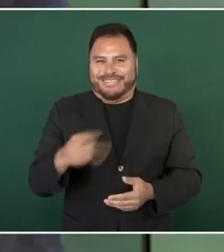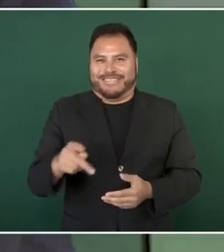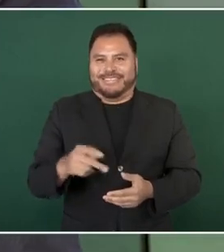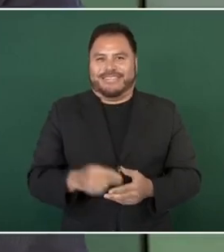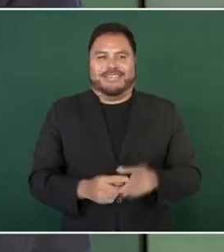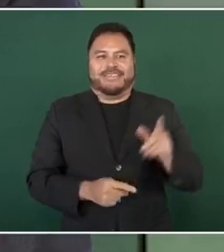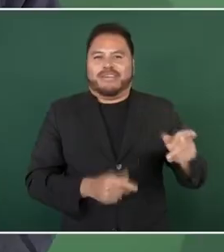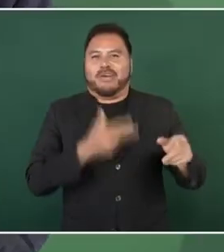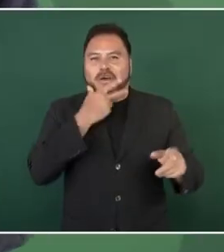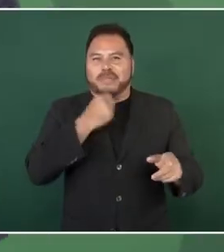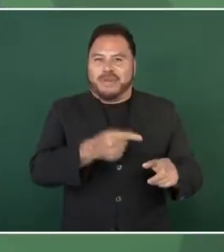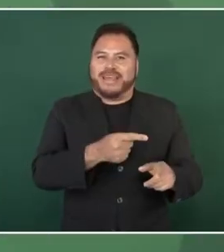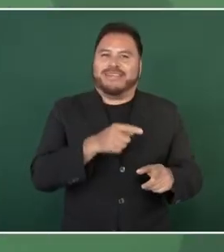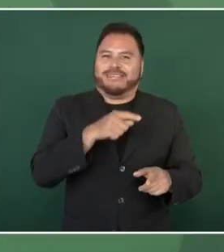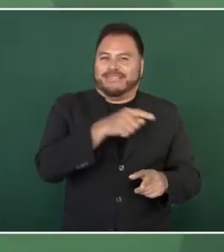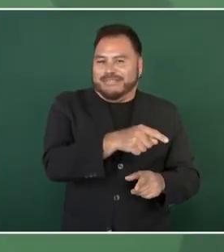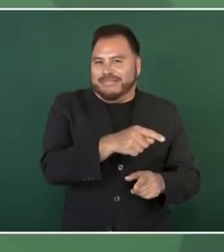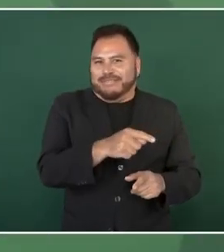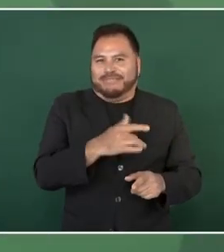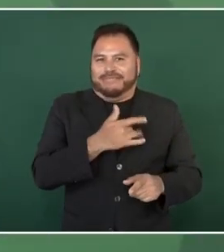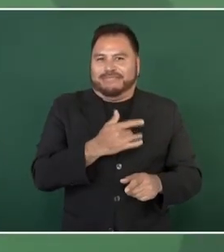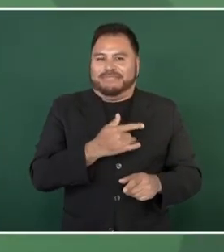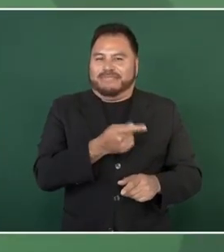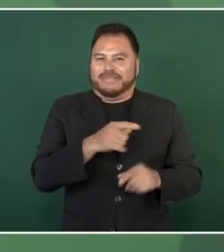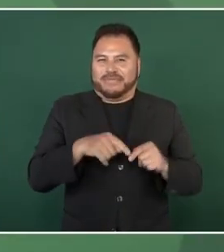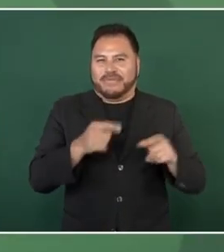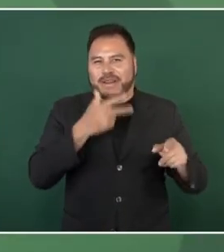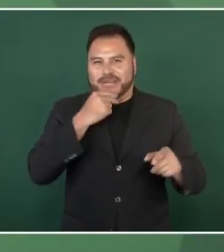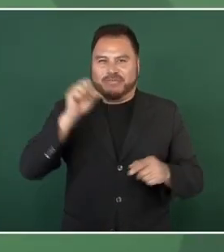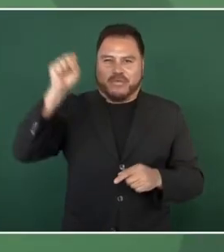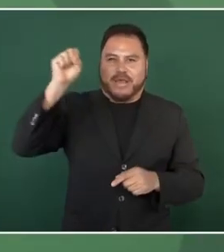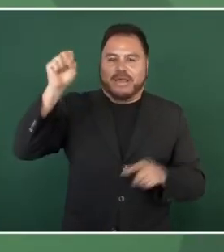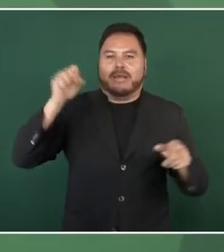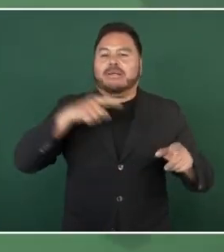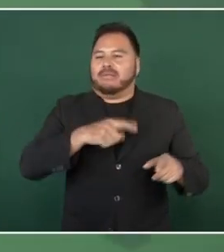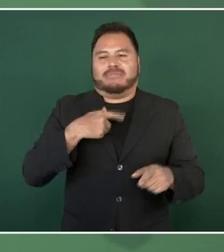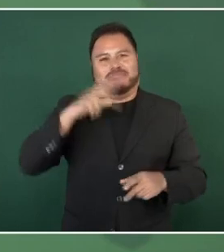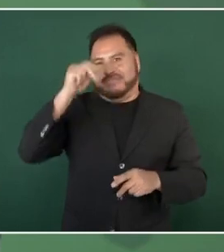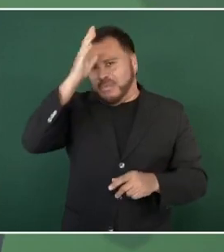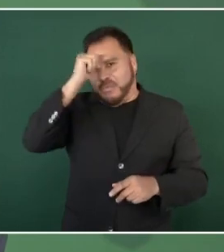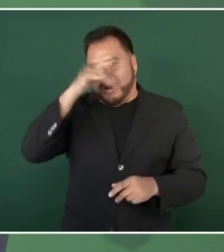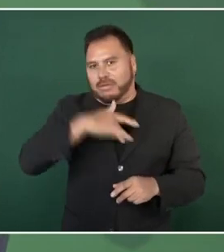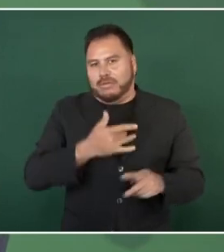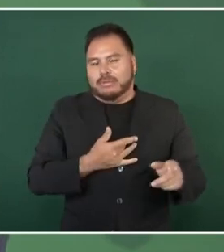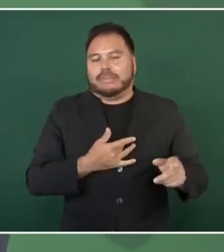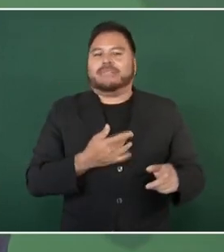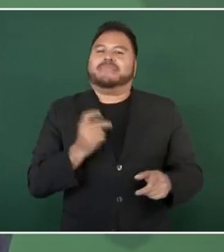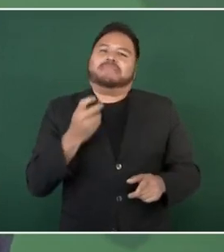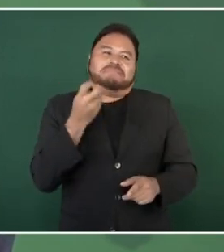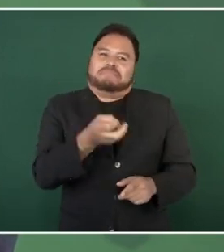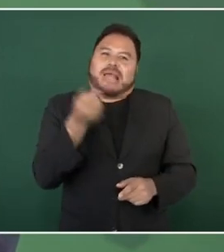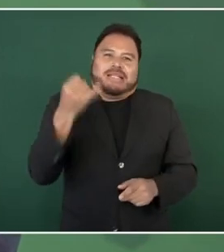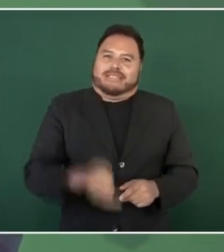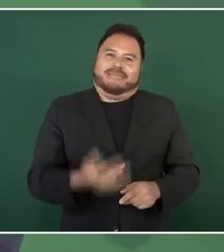Y Cuauhtémoc pues está en desacuerdo con eso, pero así somos